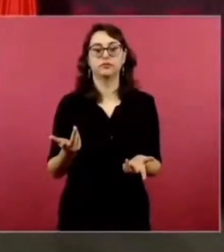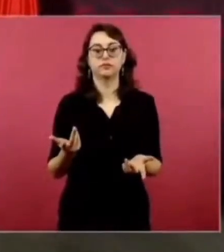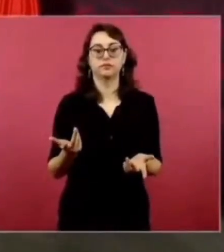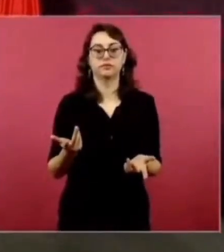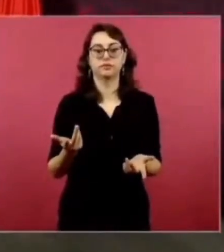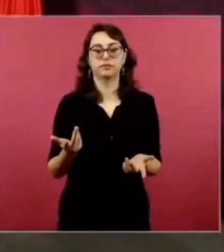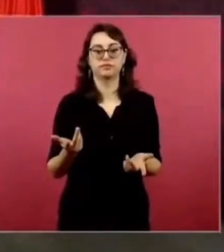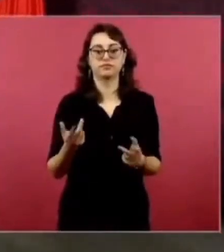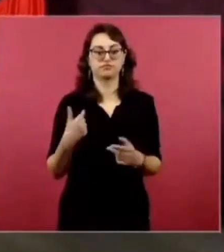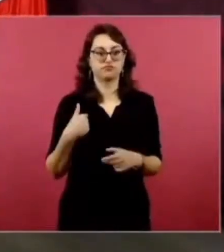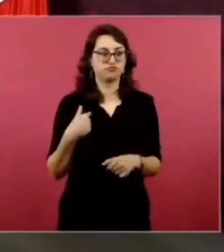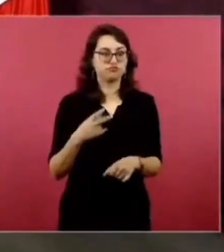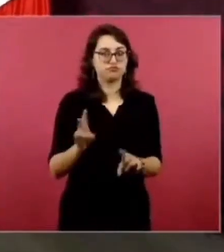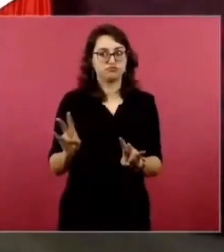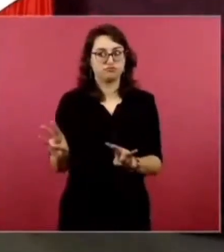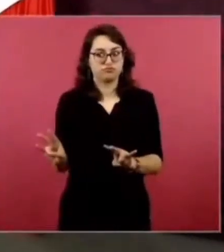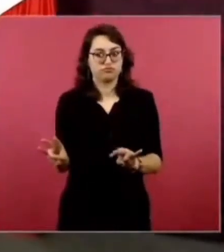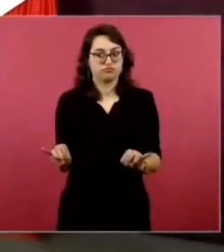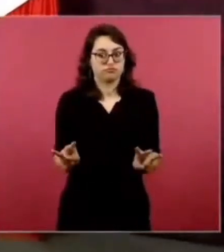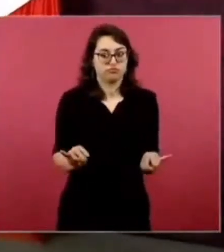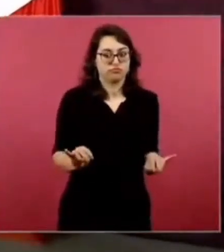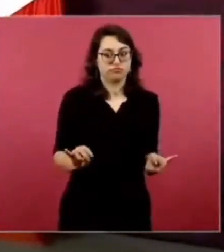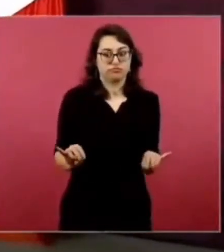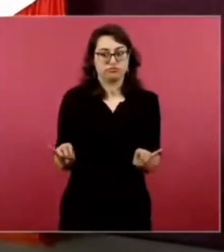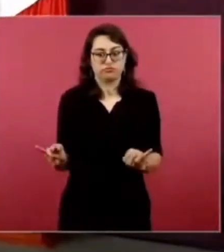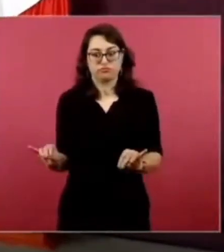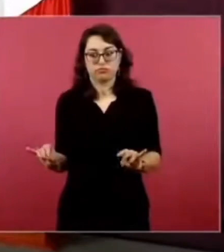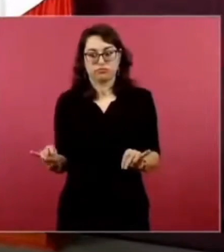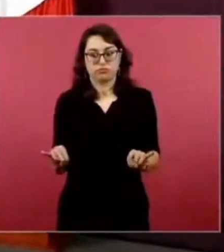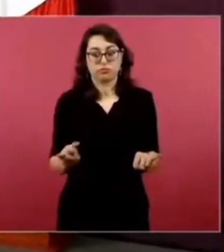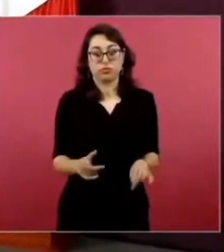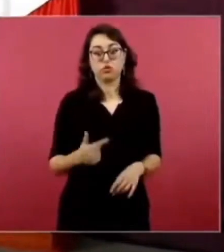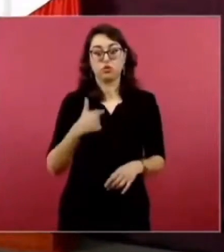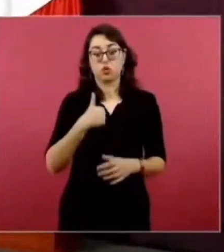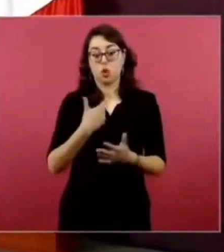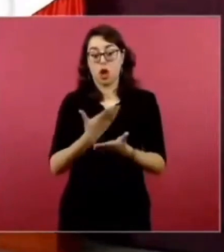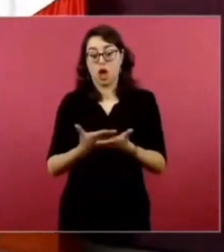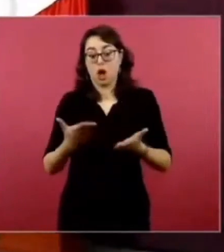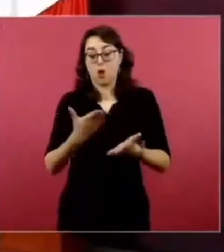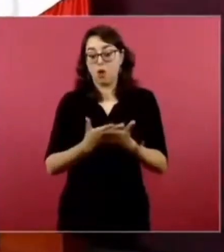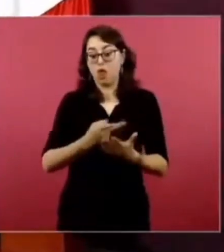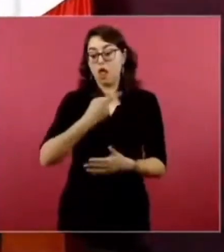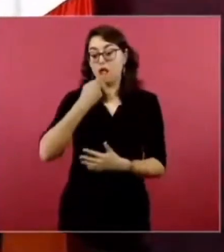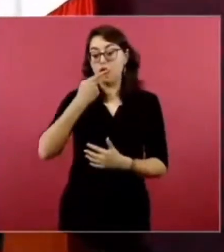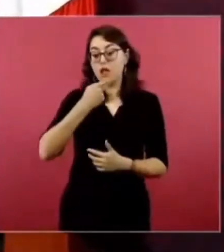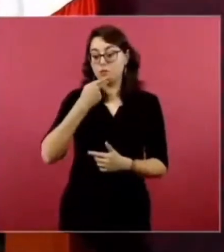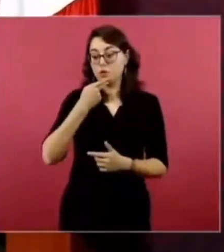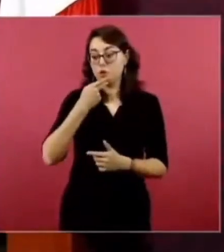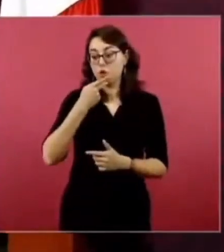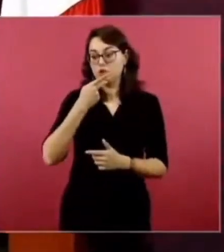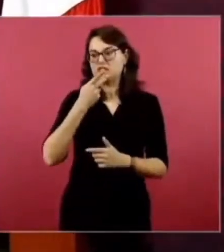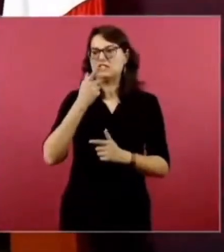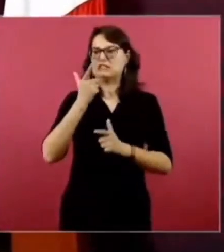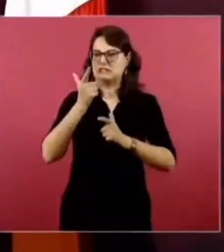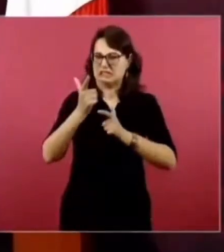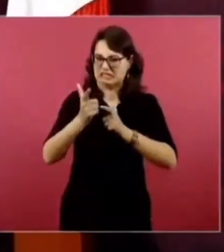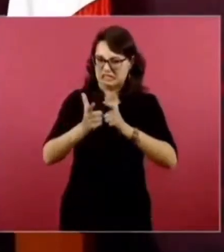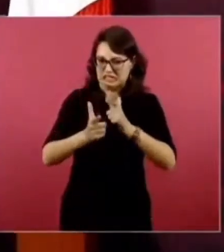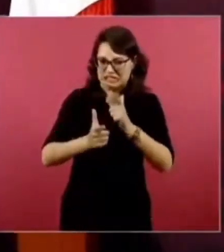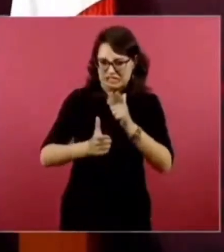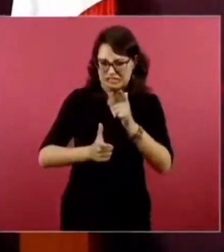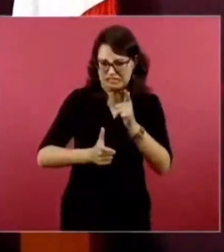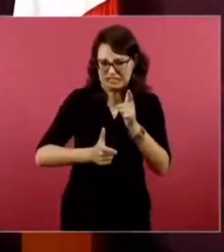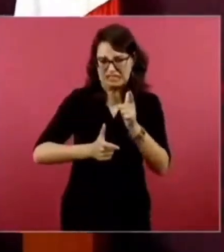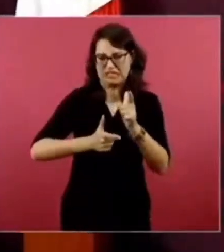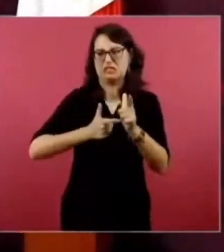estar muy atento. Ya ahora estoy hablando hasta más despacio que de costumbre.